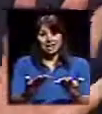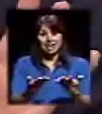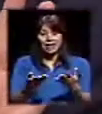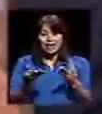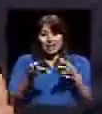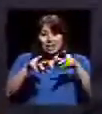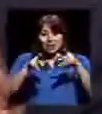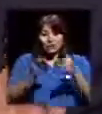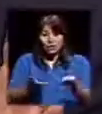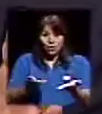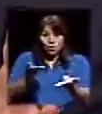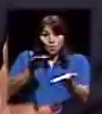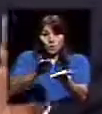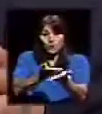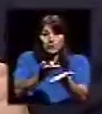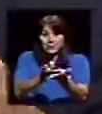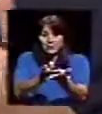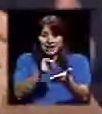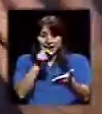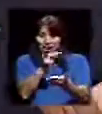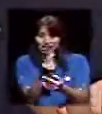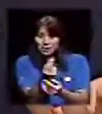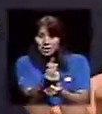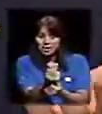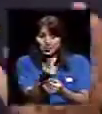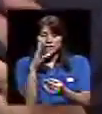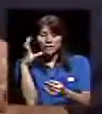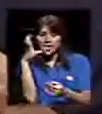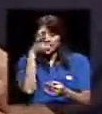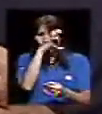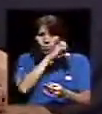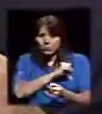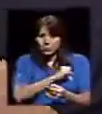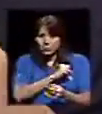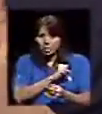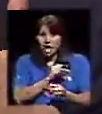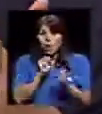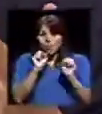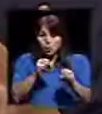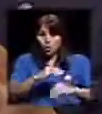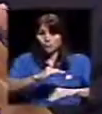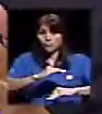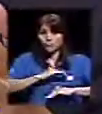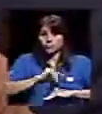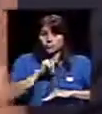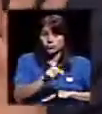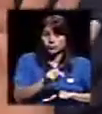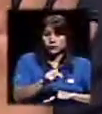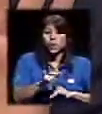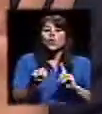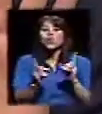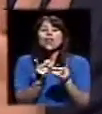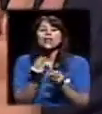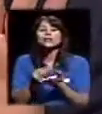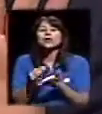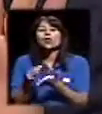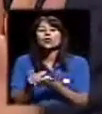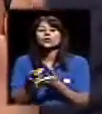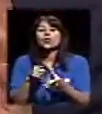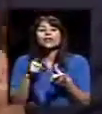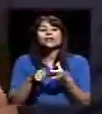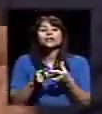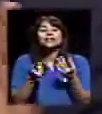cubre o no cubre los costos, cuál es el precio marginal, cuál es el costo marginal, y va a producir y llevar al mercado hasta donde no